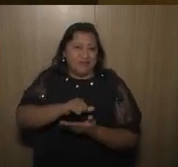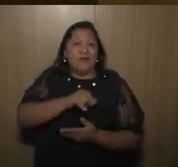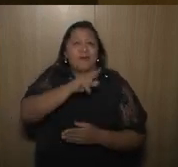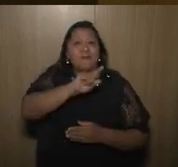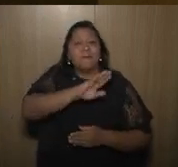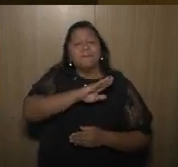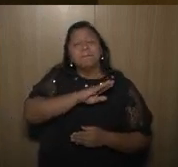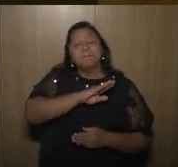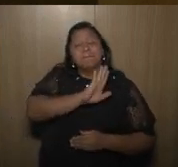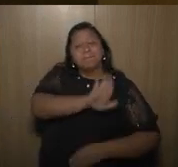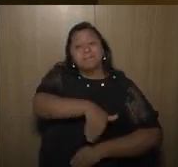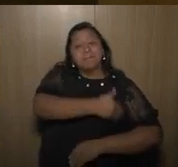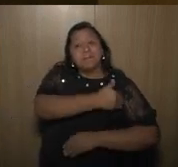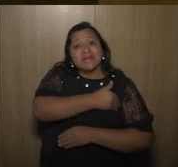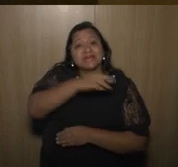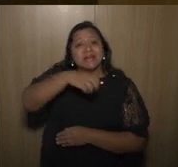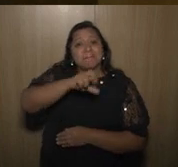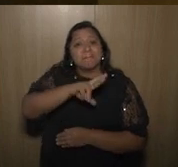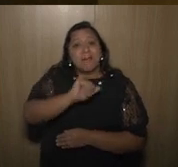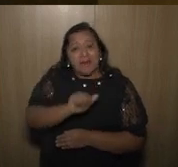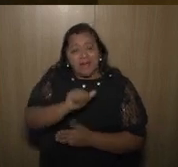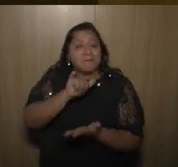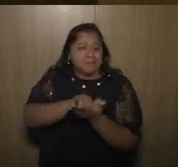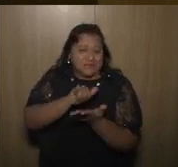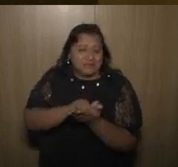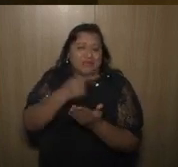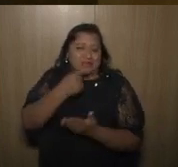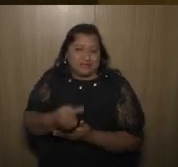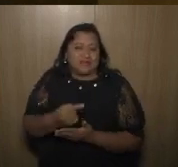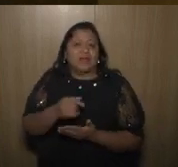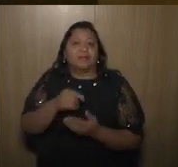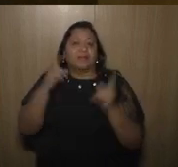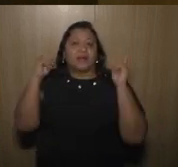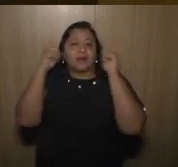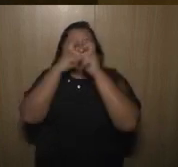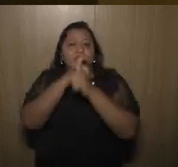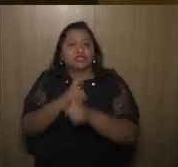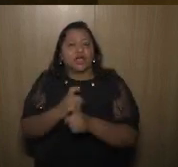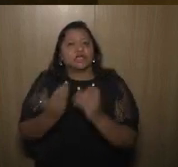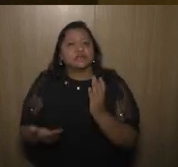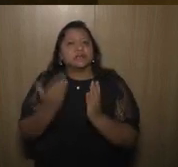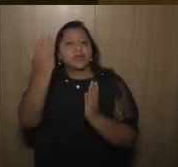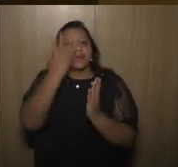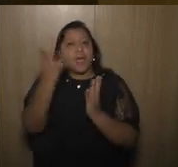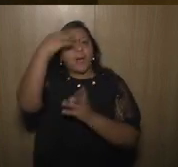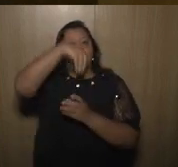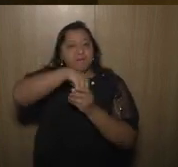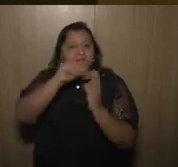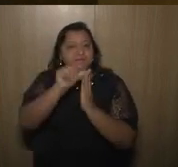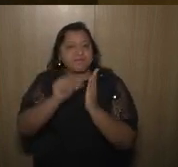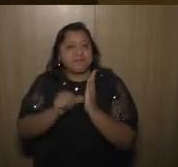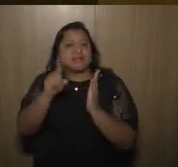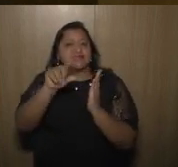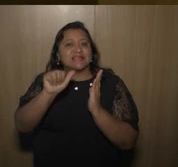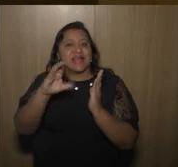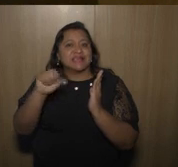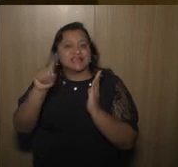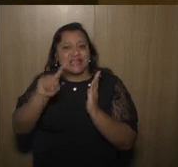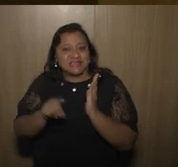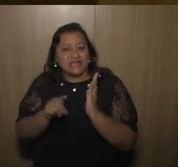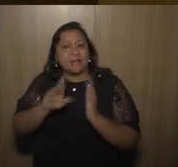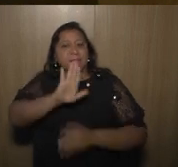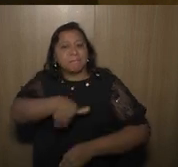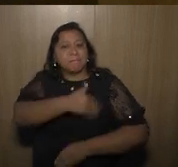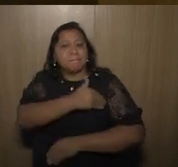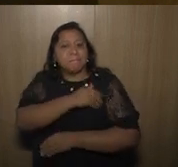Victoria Angulo, y le damos entonces paso para la reflexión de estos beneficios que nos va a traer el nuevo SASES al viceministro